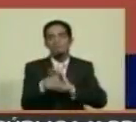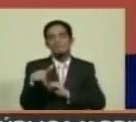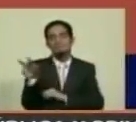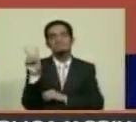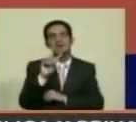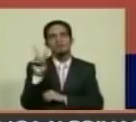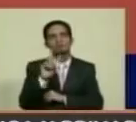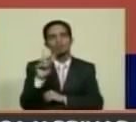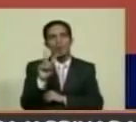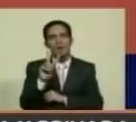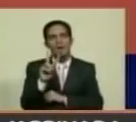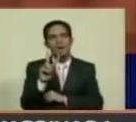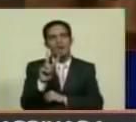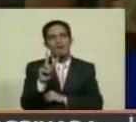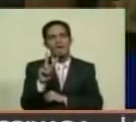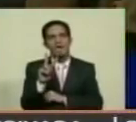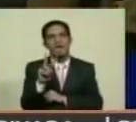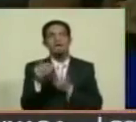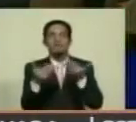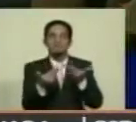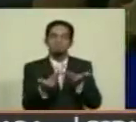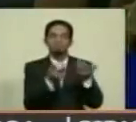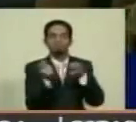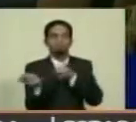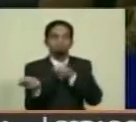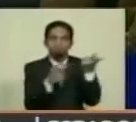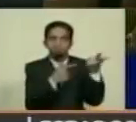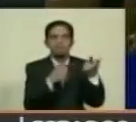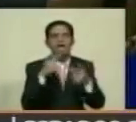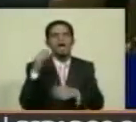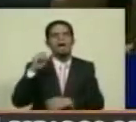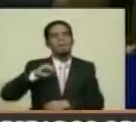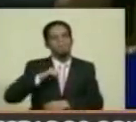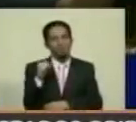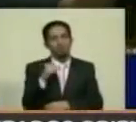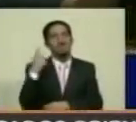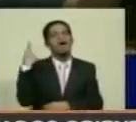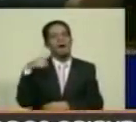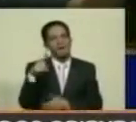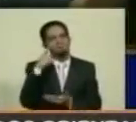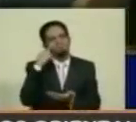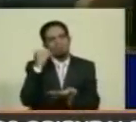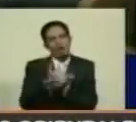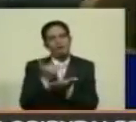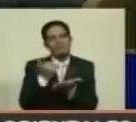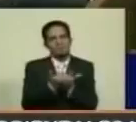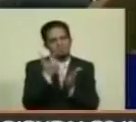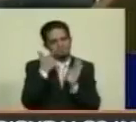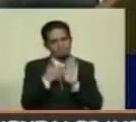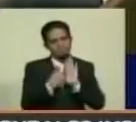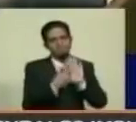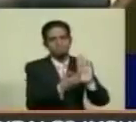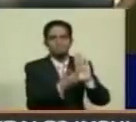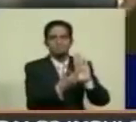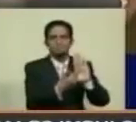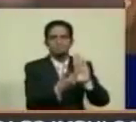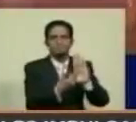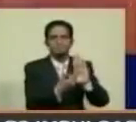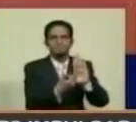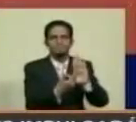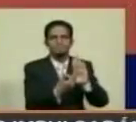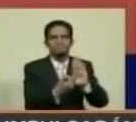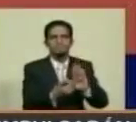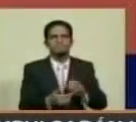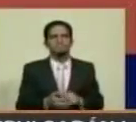a Colombia. Y tenemos las pruebas, porque todo lo que nosotros decimos lo hacemos a través de